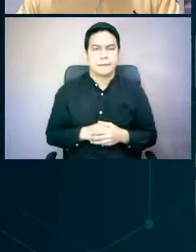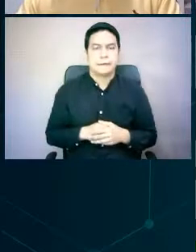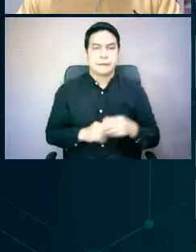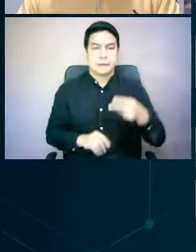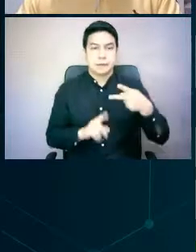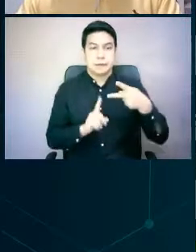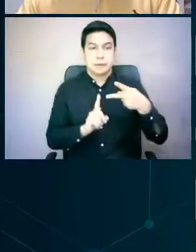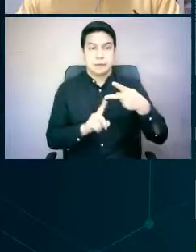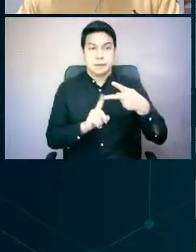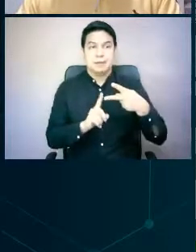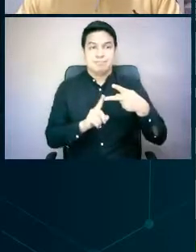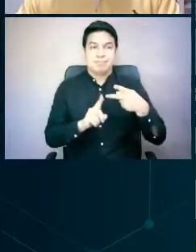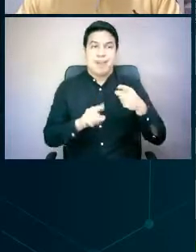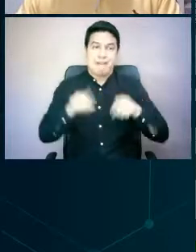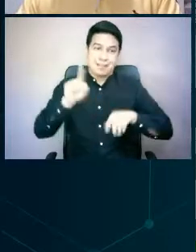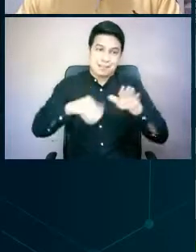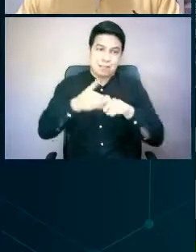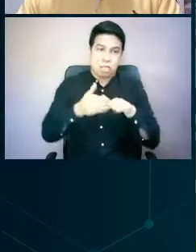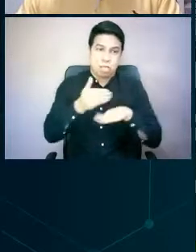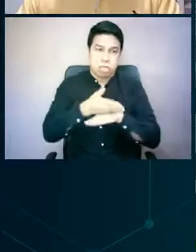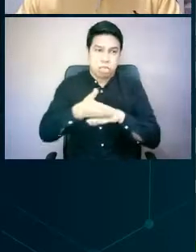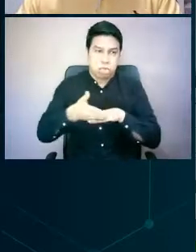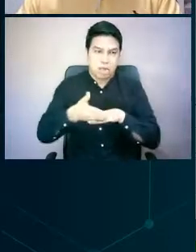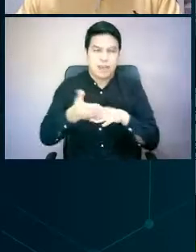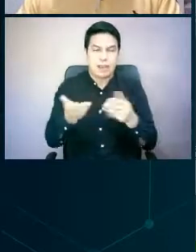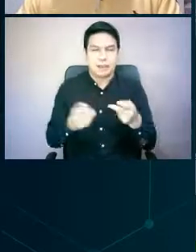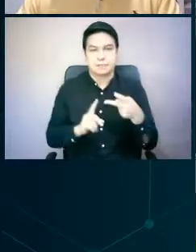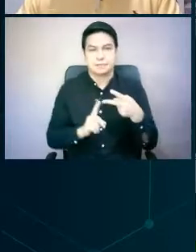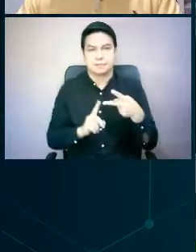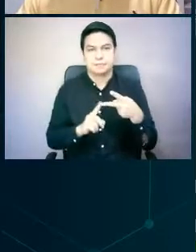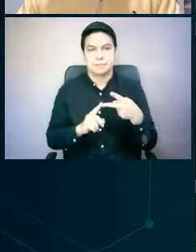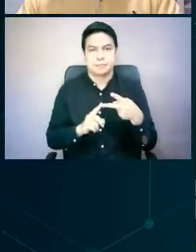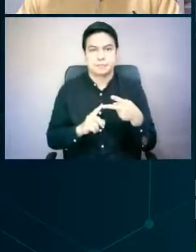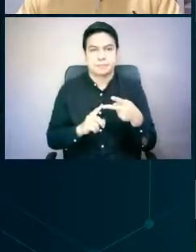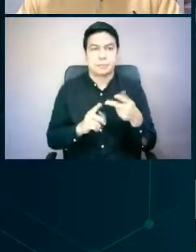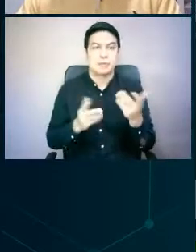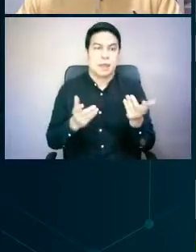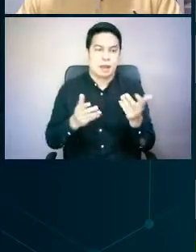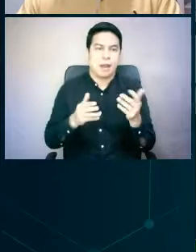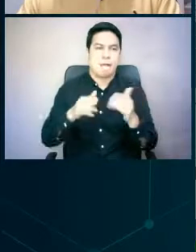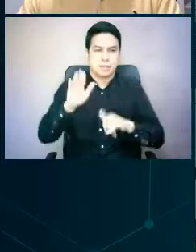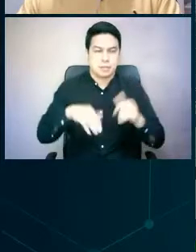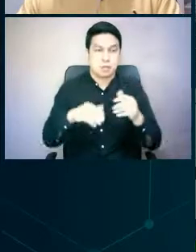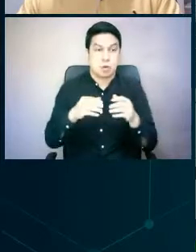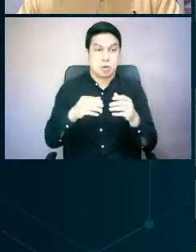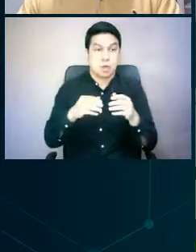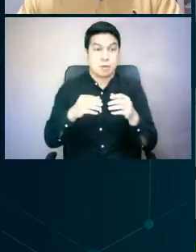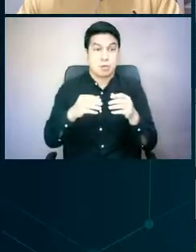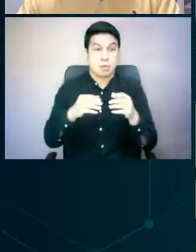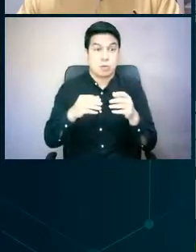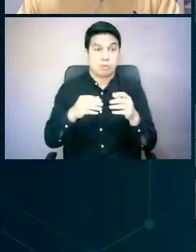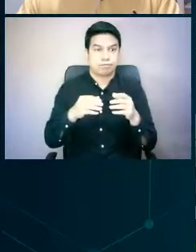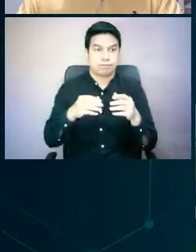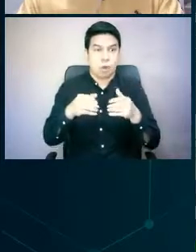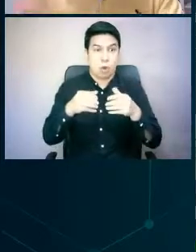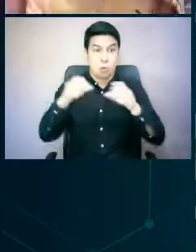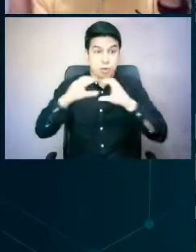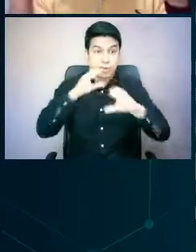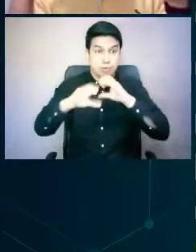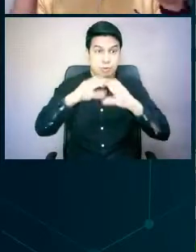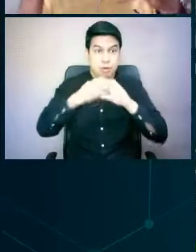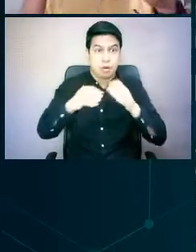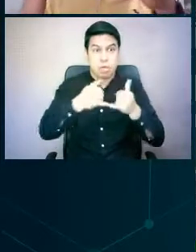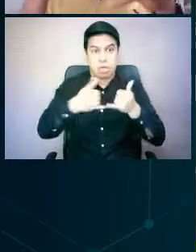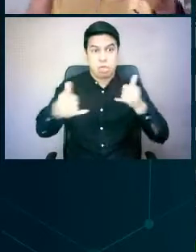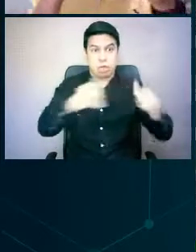latencia al análisis es el retardo de la red de los equipos de comunicaciones. ¿Qué quiere decir esto?